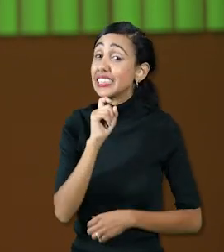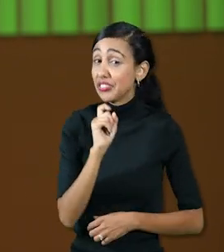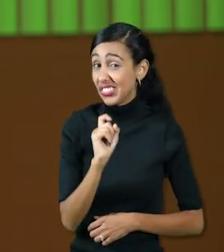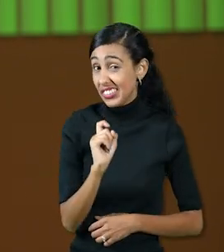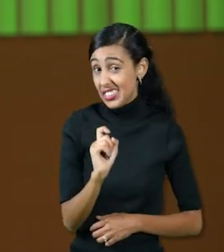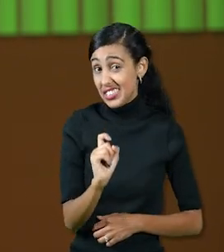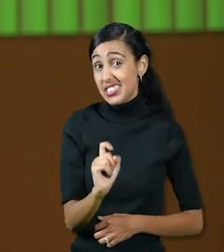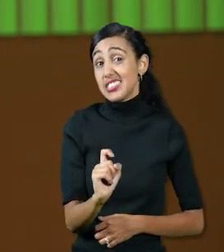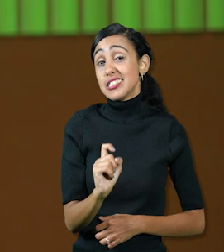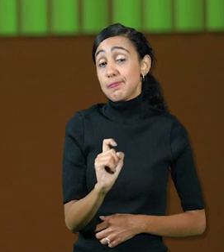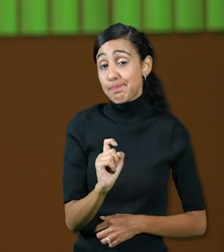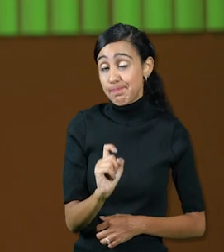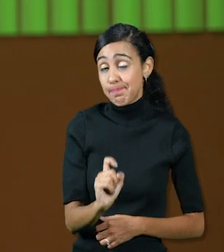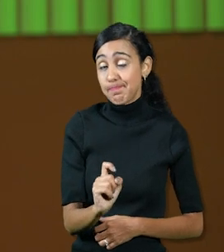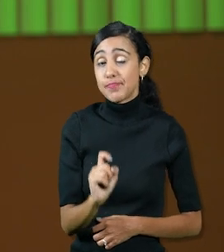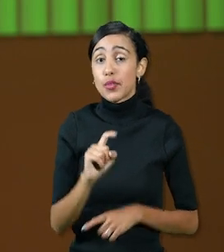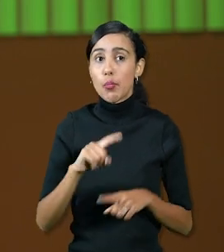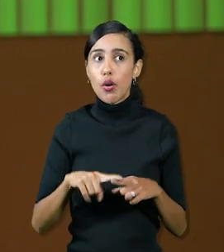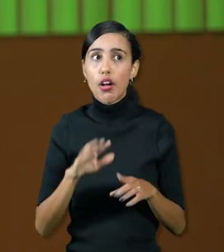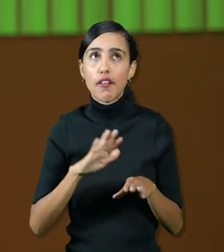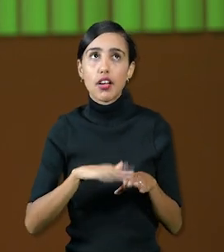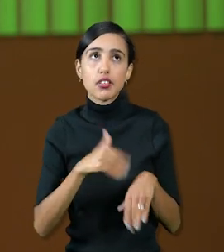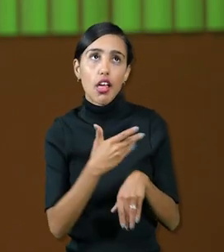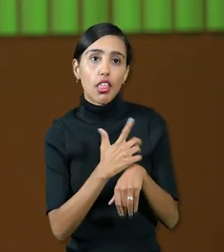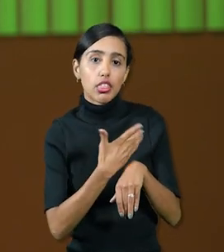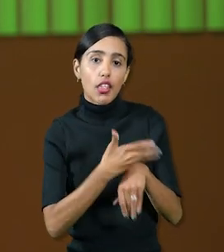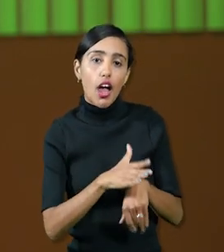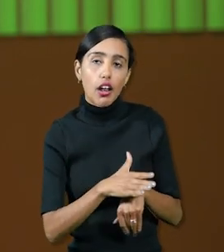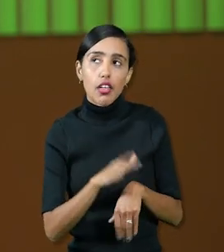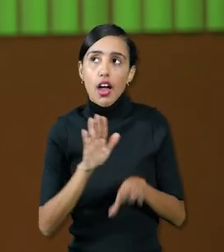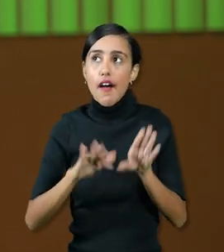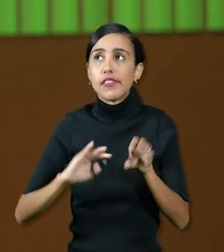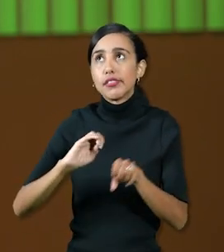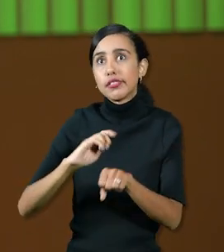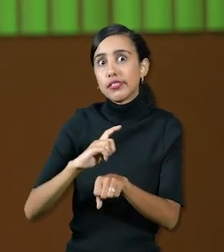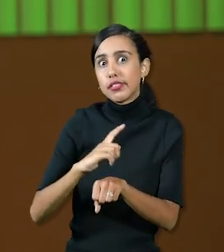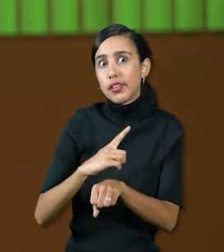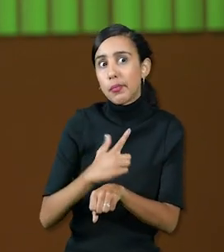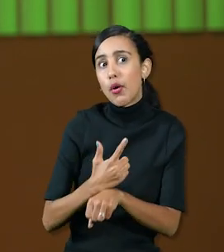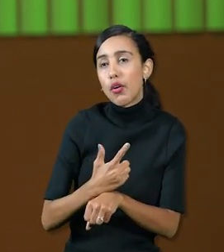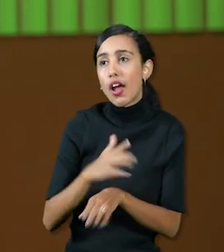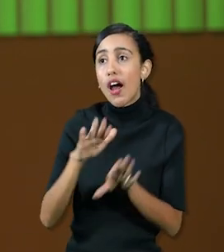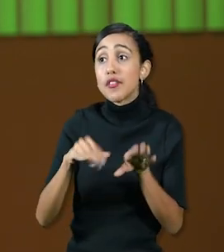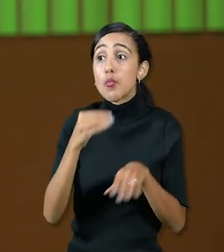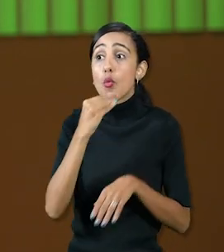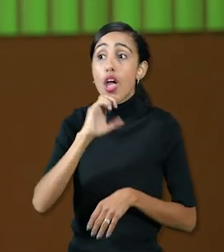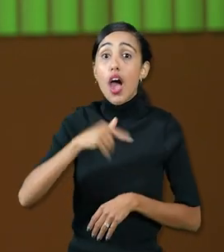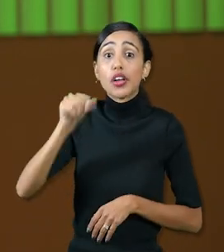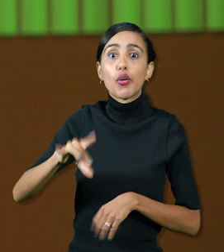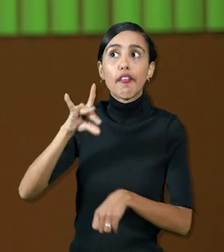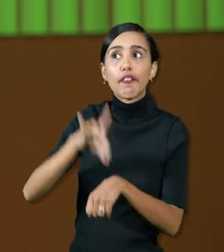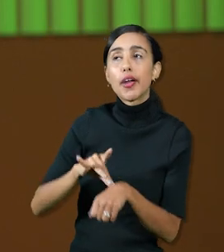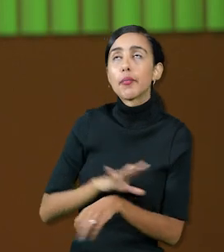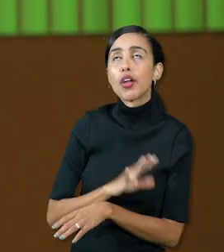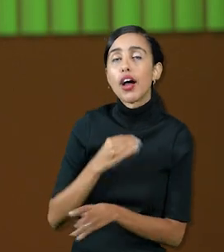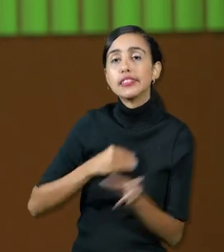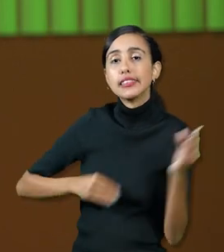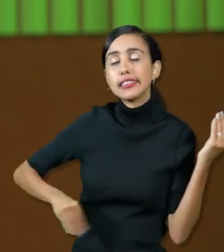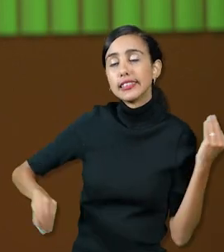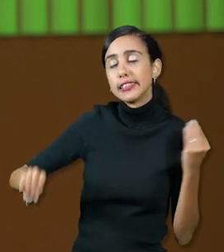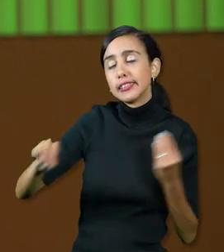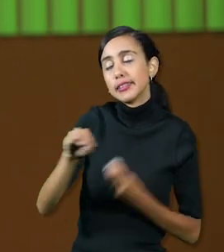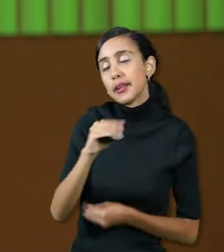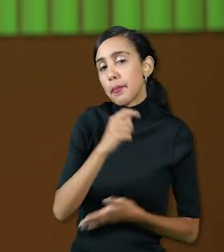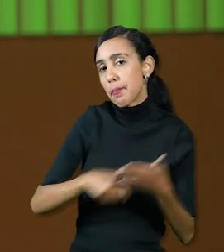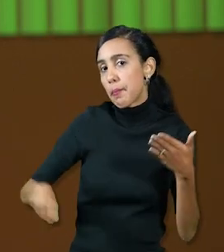difíciles, que son momentos de atraso, momentos de que se te puede enfermar un actor y tienes que cambiar todo un plan de rodaje,